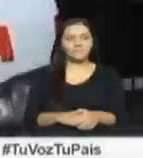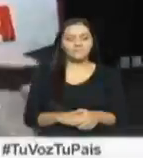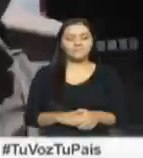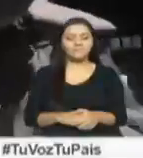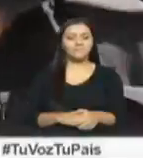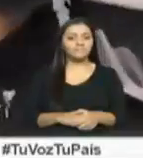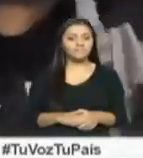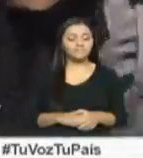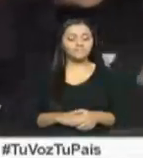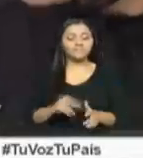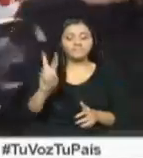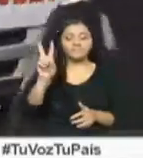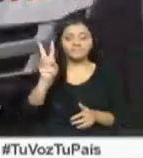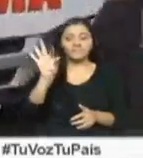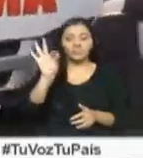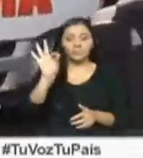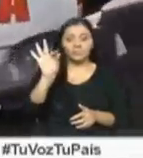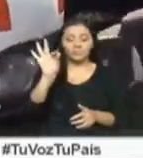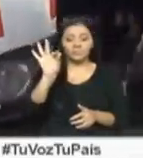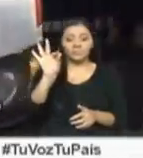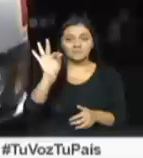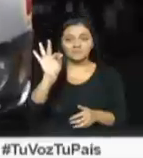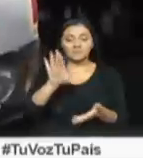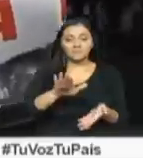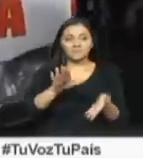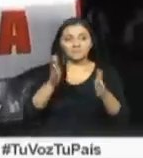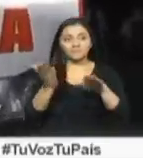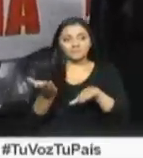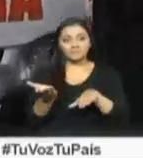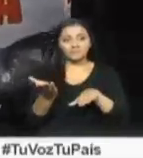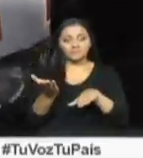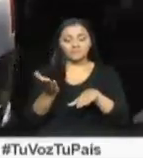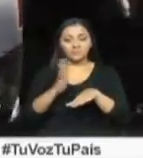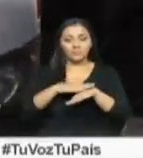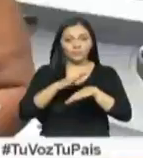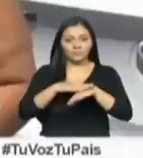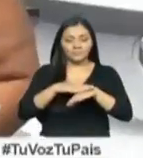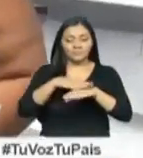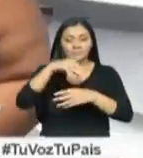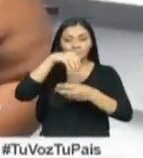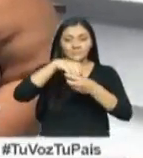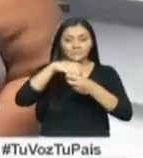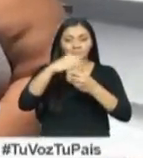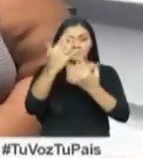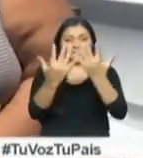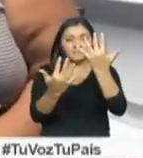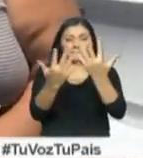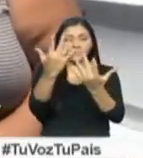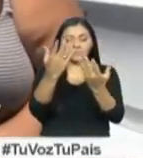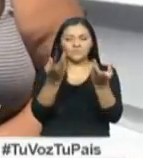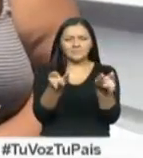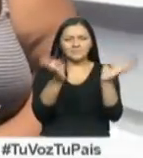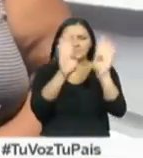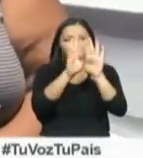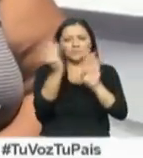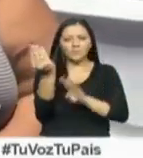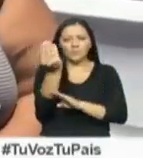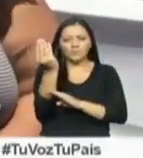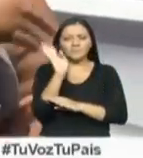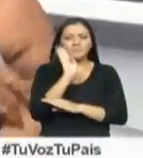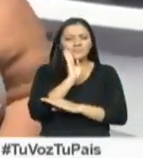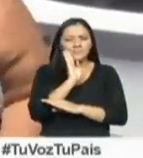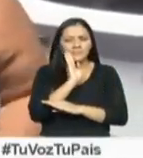A 29 aumentó el número de decesos relacionados con el incendio registrado en un refugio de adolescentes en Guatemala.